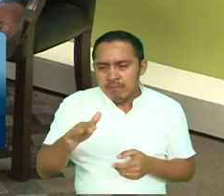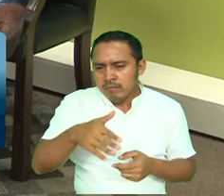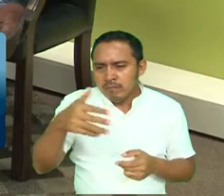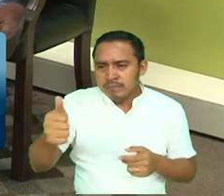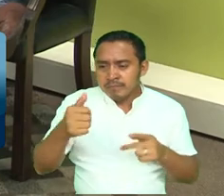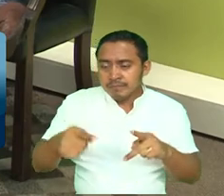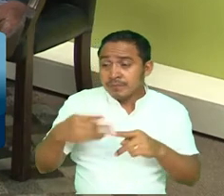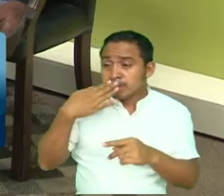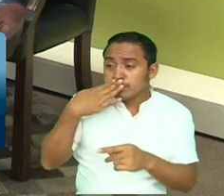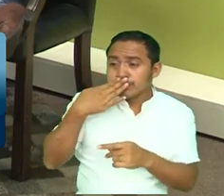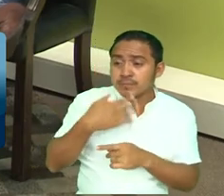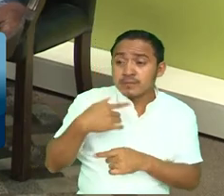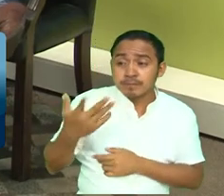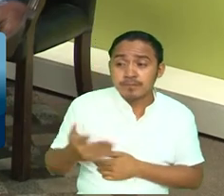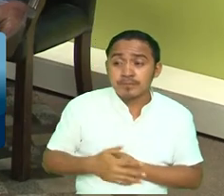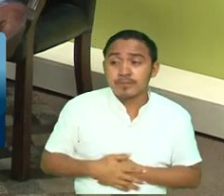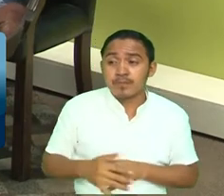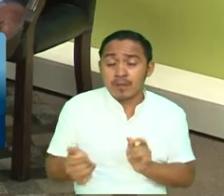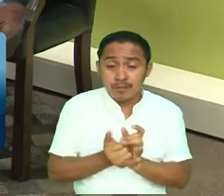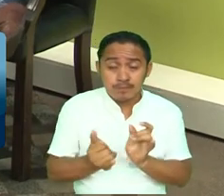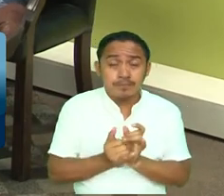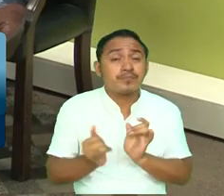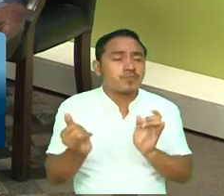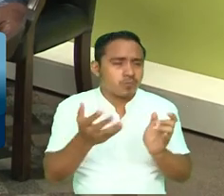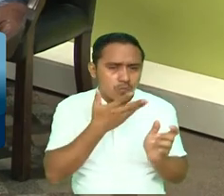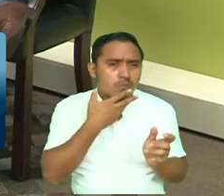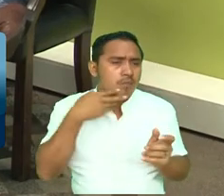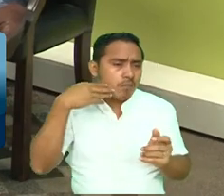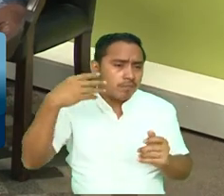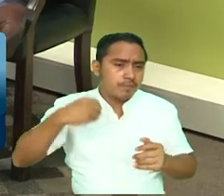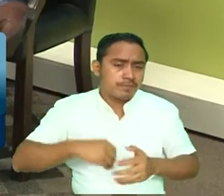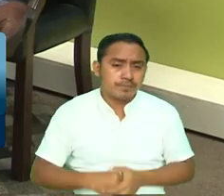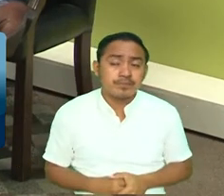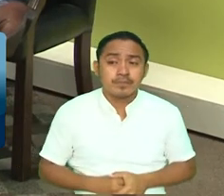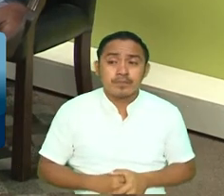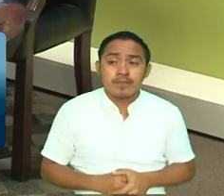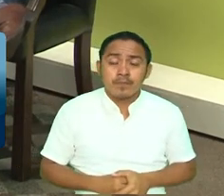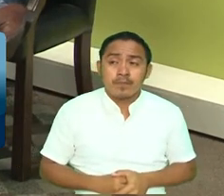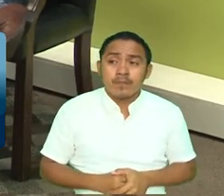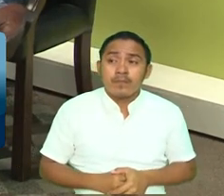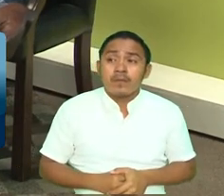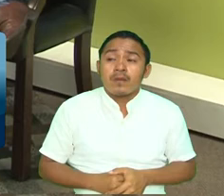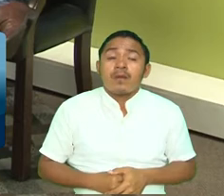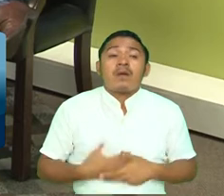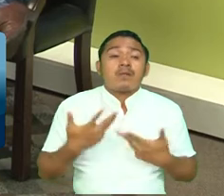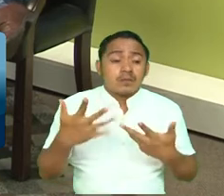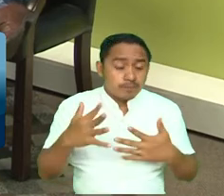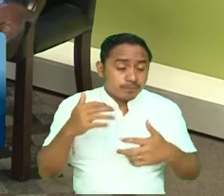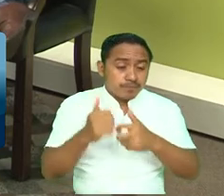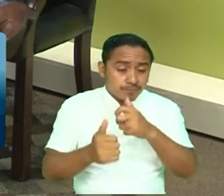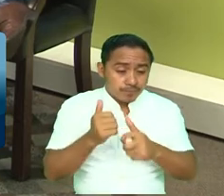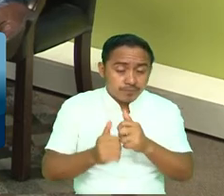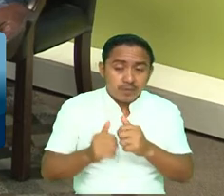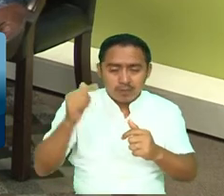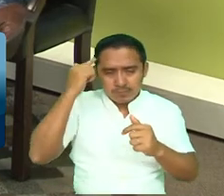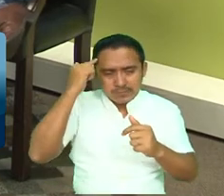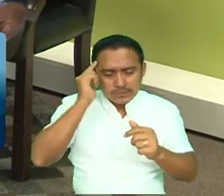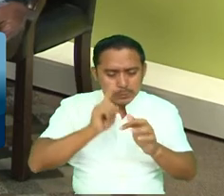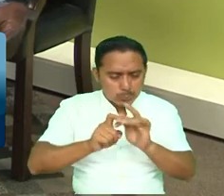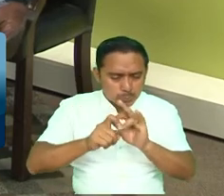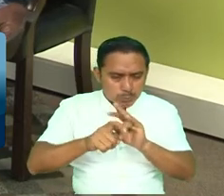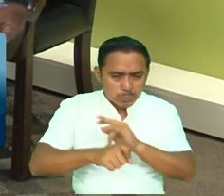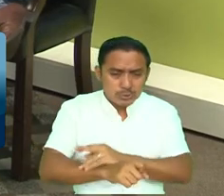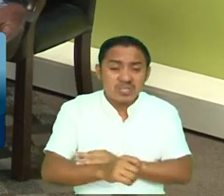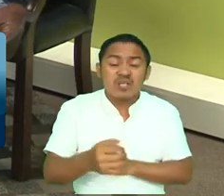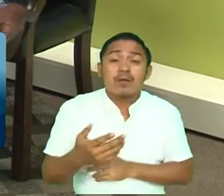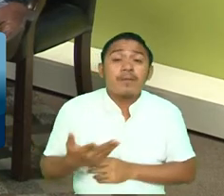le hagan bullying. Y eso también lo vemos en los adolescentes también. Entonces le va causando ese daño psicológico, el bullying